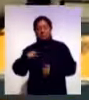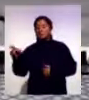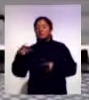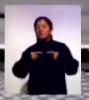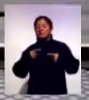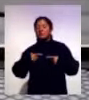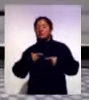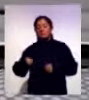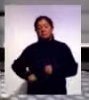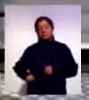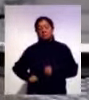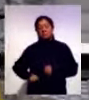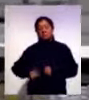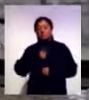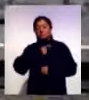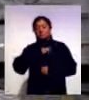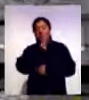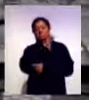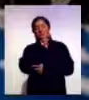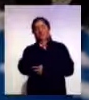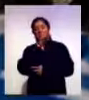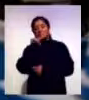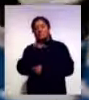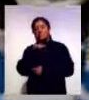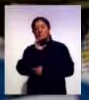deben registrarse en la página